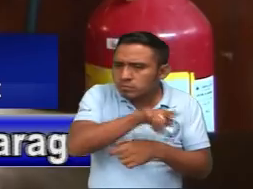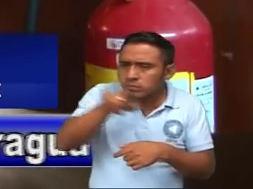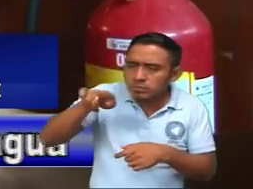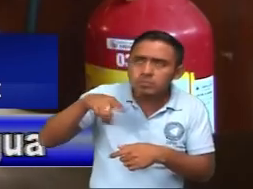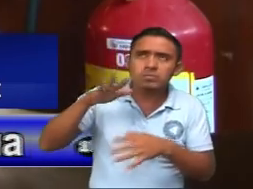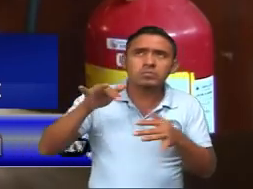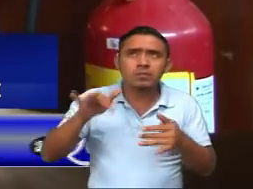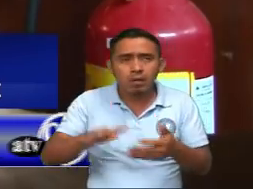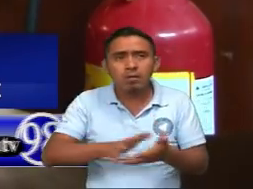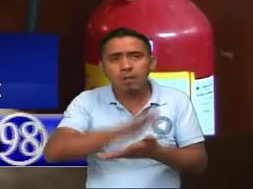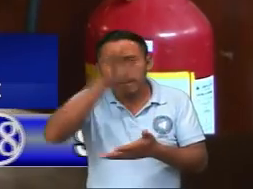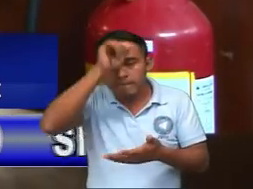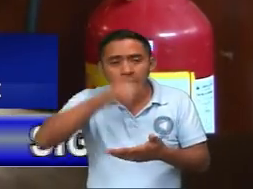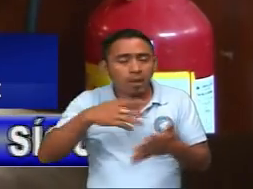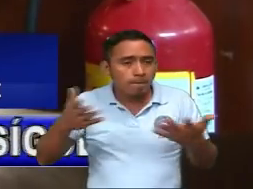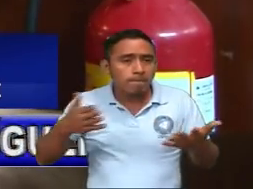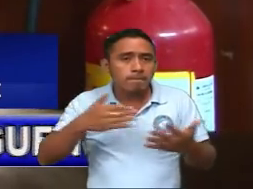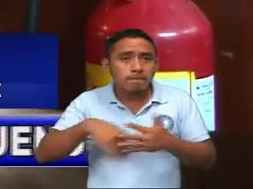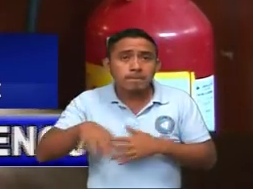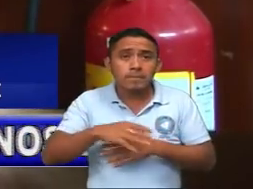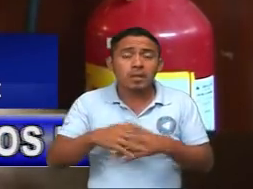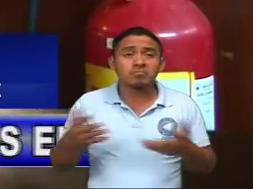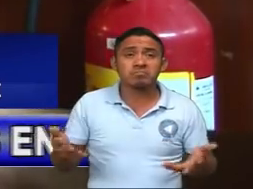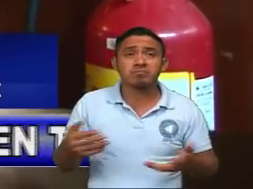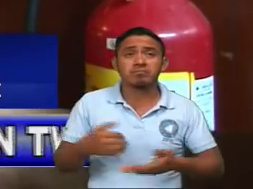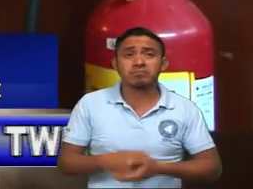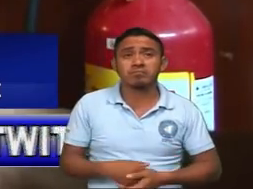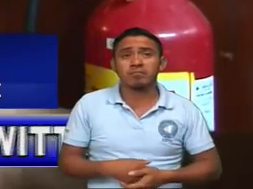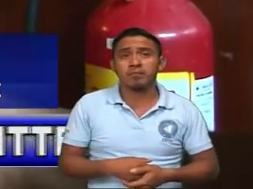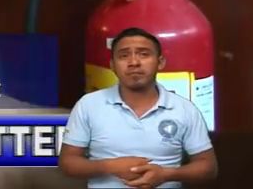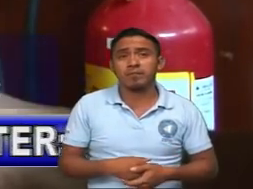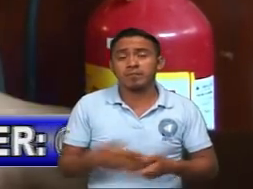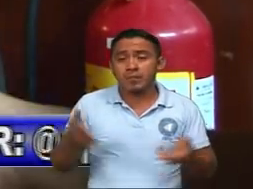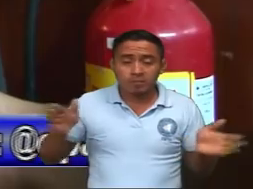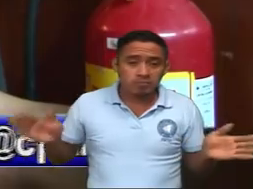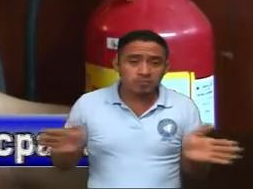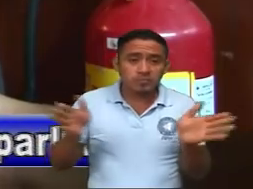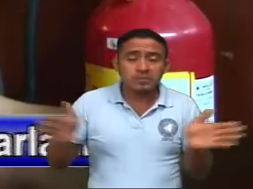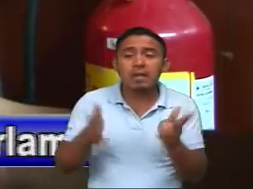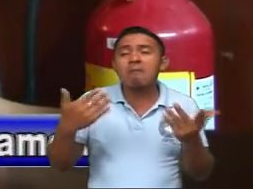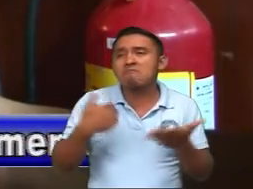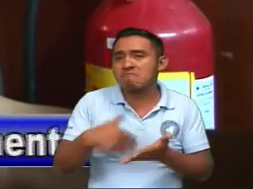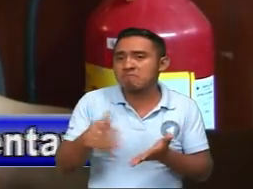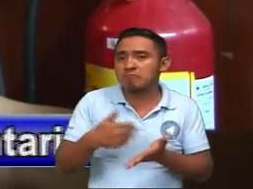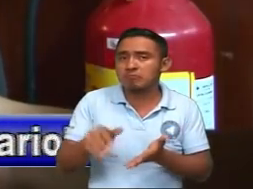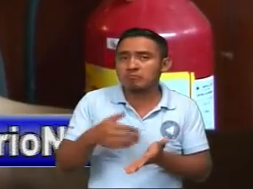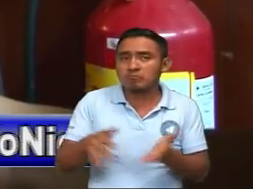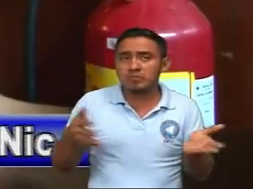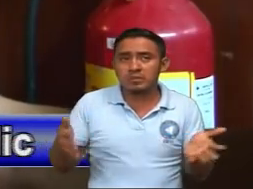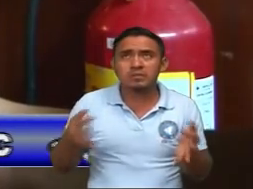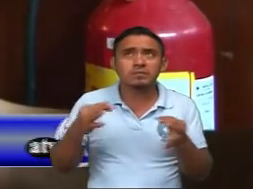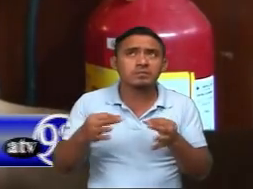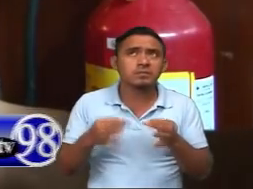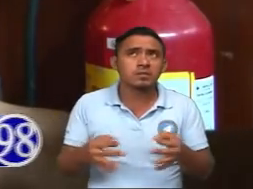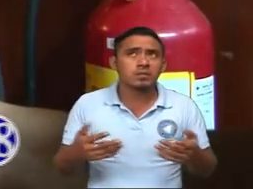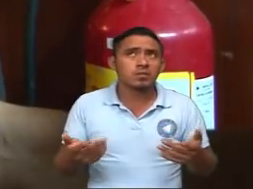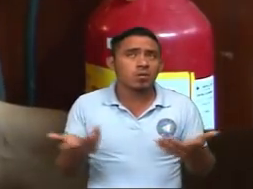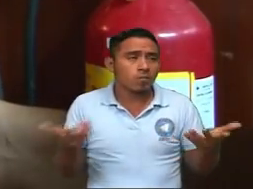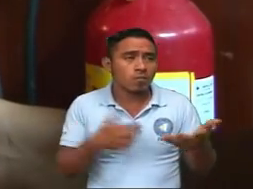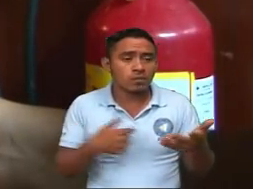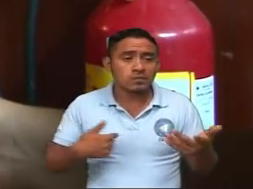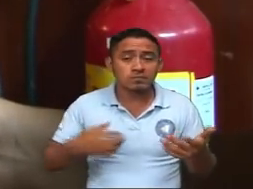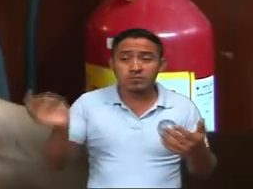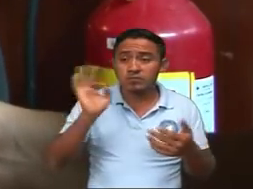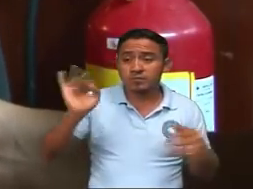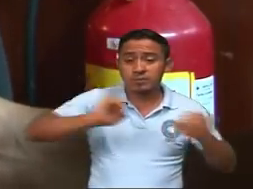ahora tienen mayor trayectoria, tienen mayor empuje, hay más posibilidades de trascender a nivel